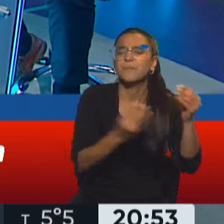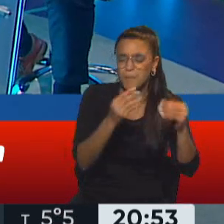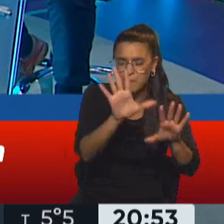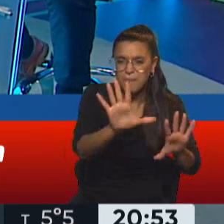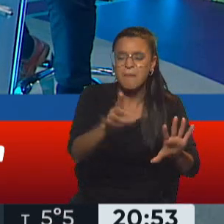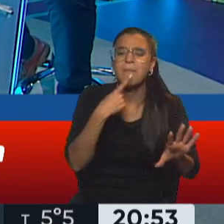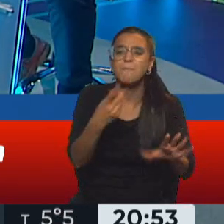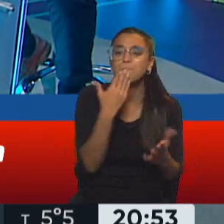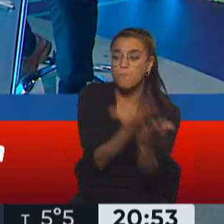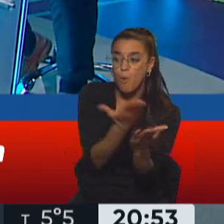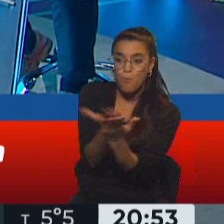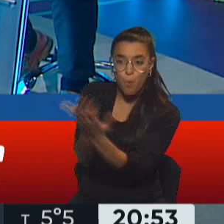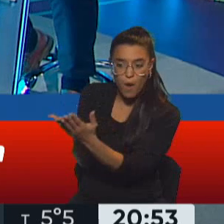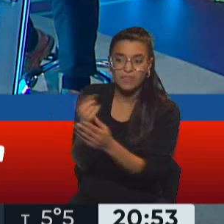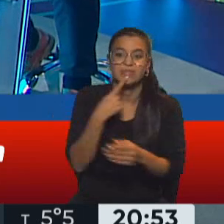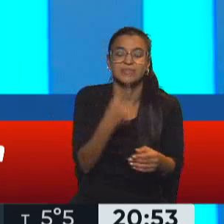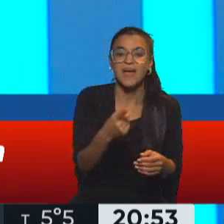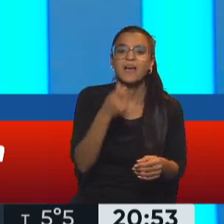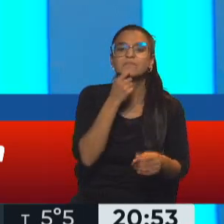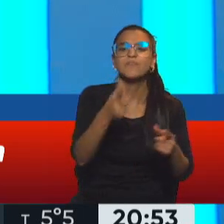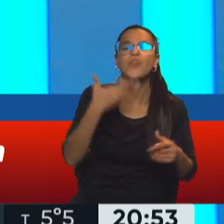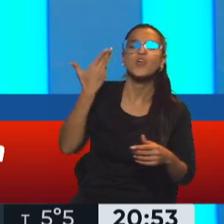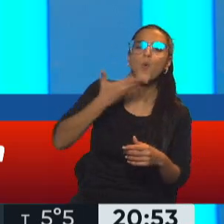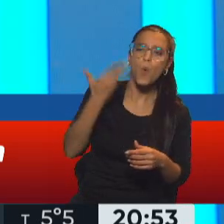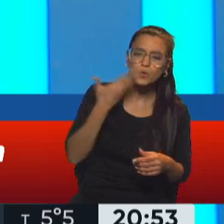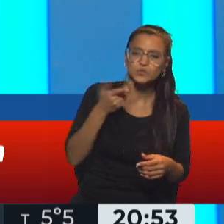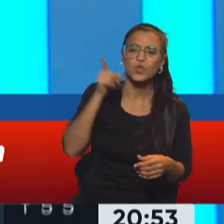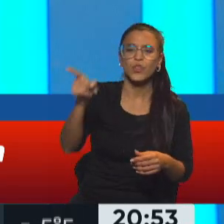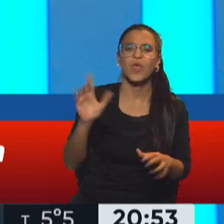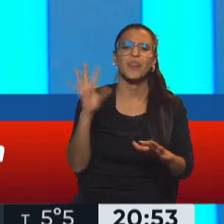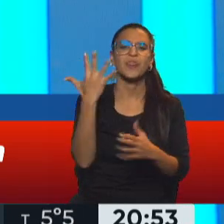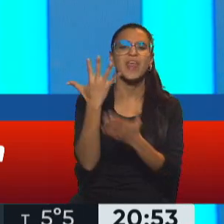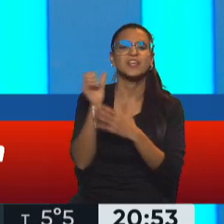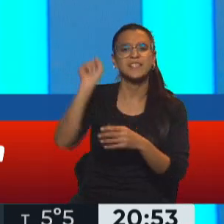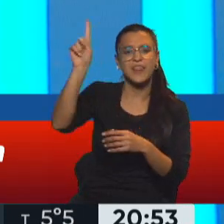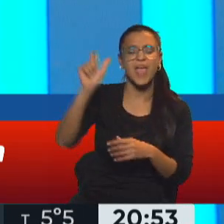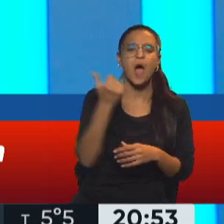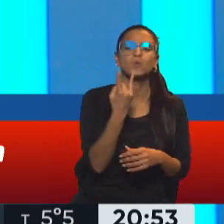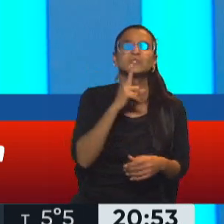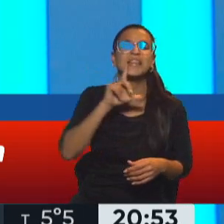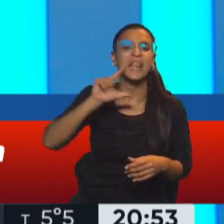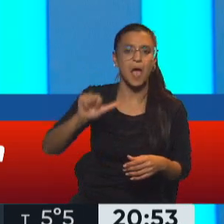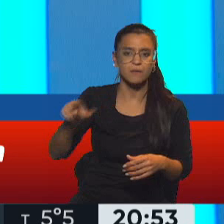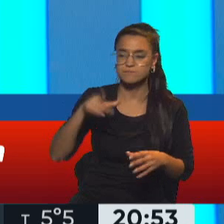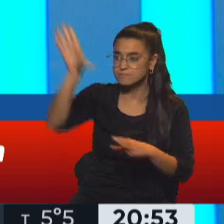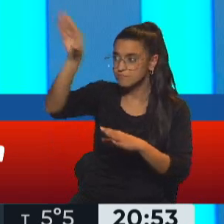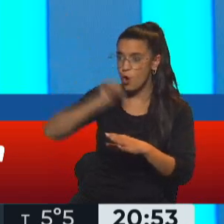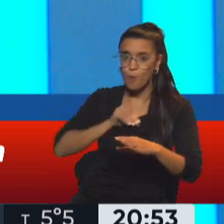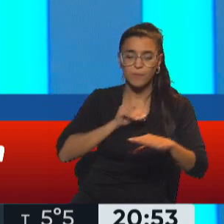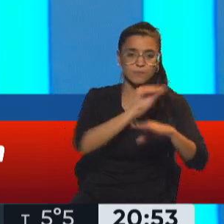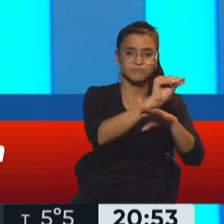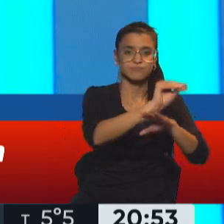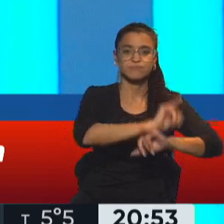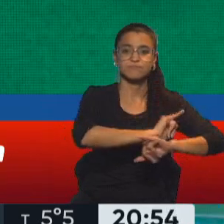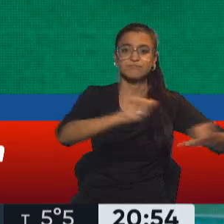tomado propuestas para notas de discursos de la derecha austríaca y las publicó textual. Sí, lo denunciaron